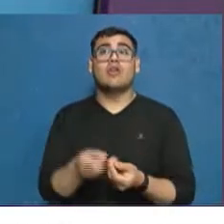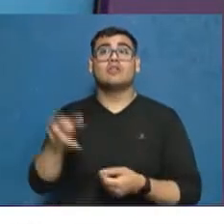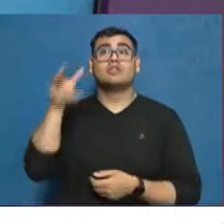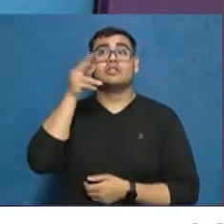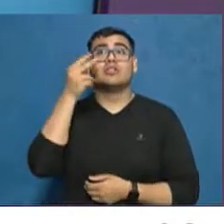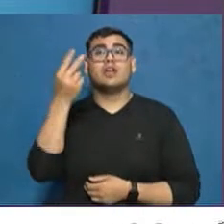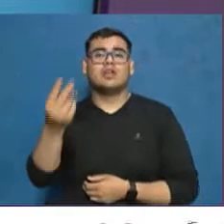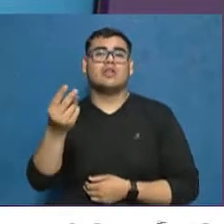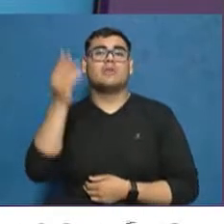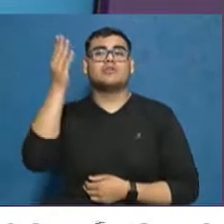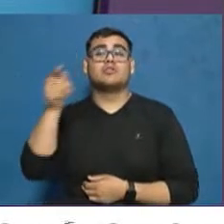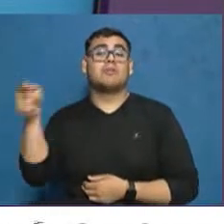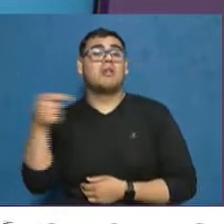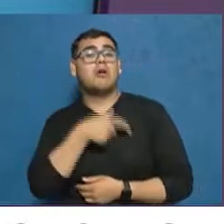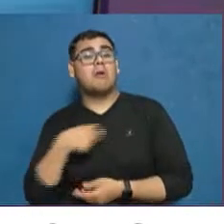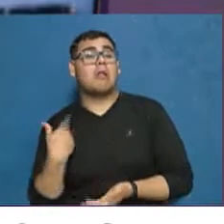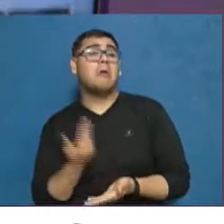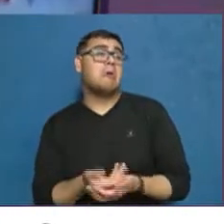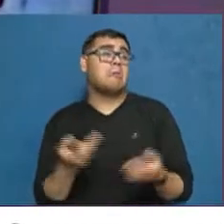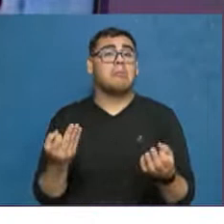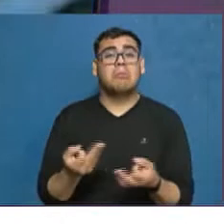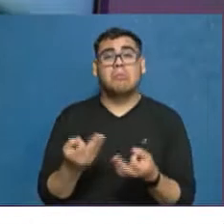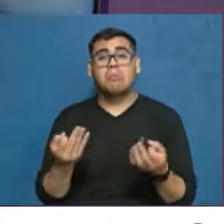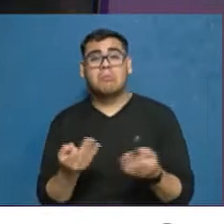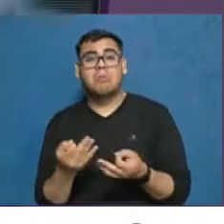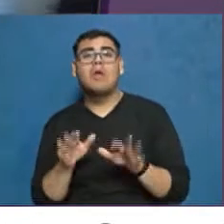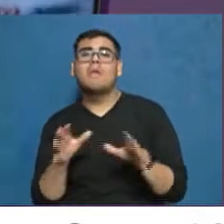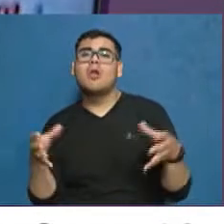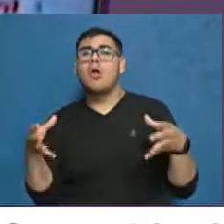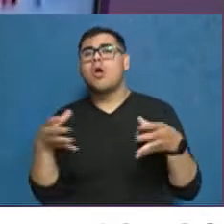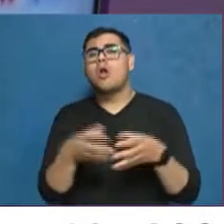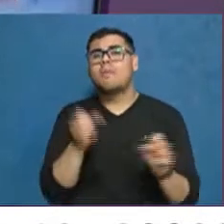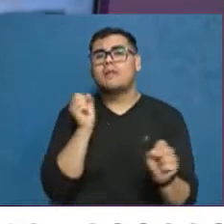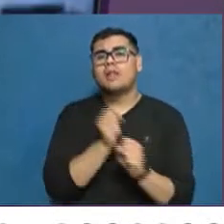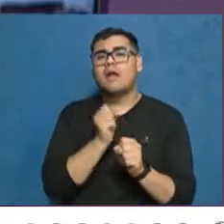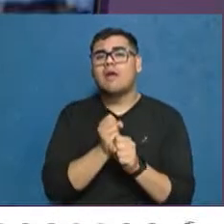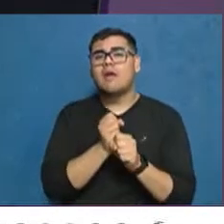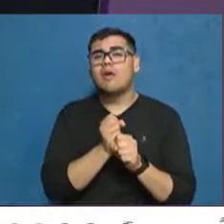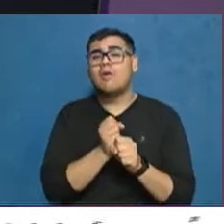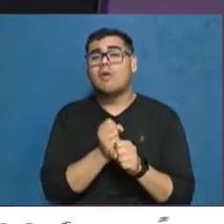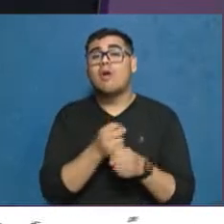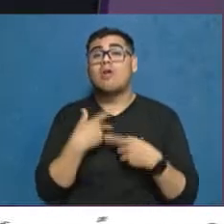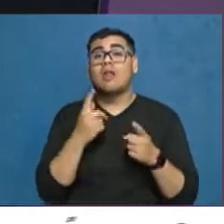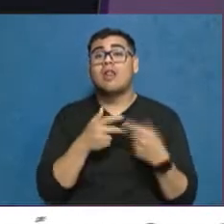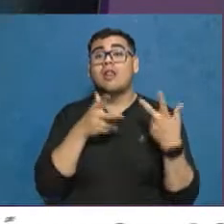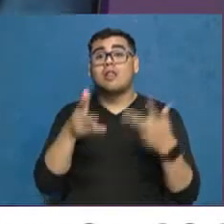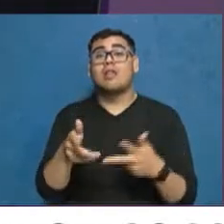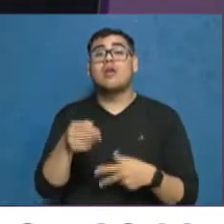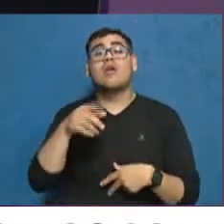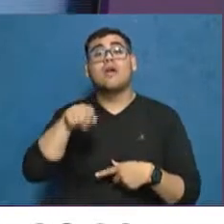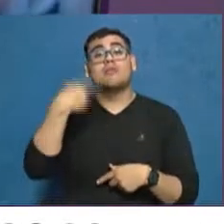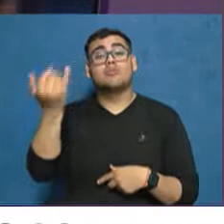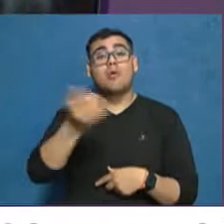el gobierno es una buena oferta. Como se descarta desde el gremio docente, indicaron que el próximo jueves 27 de octubre va a haber una